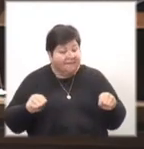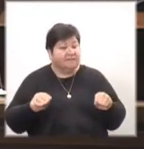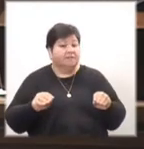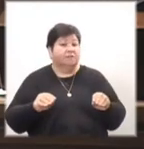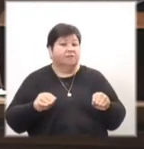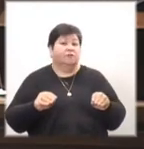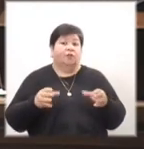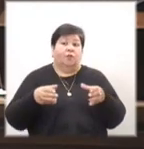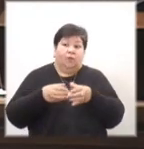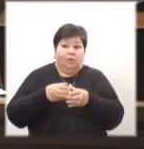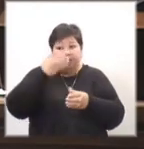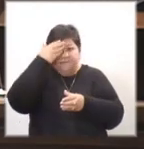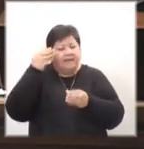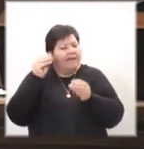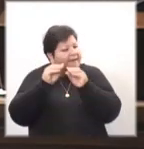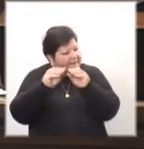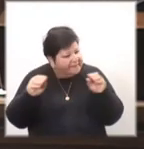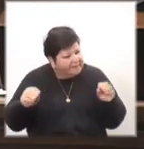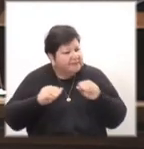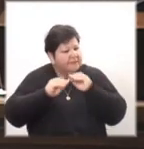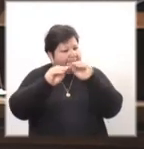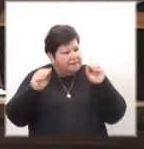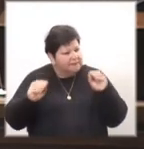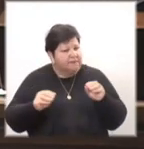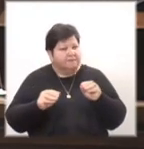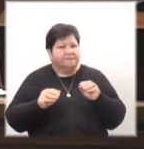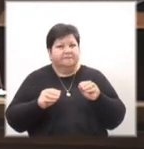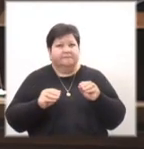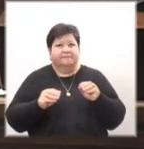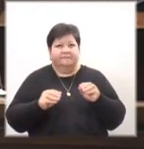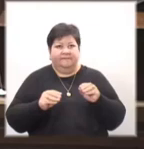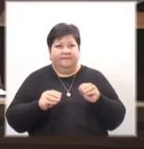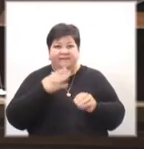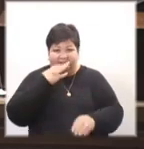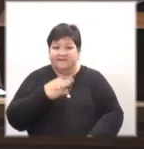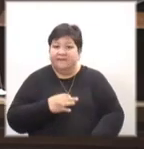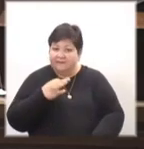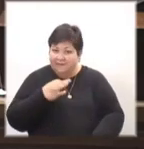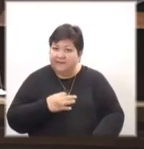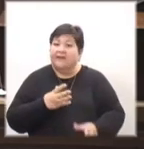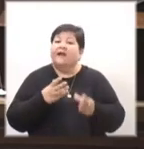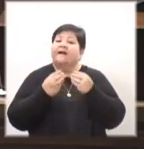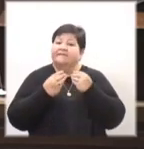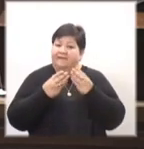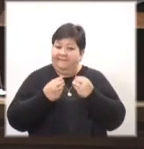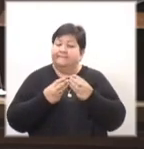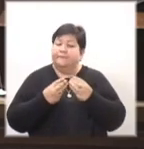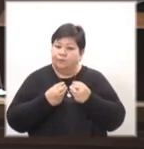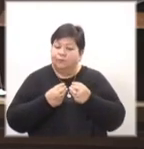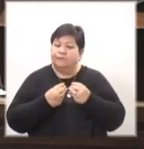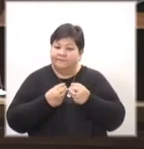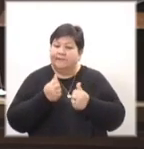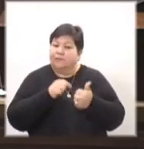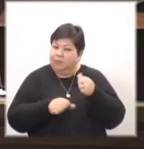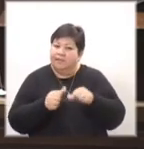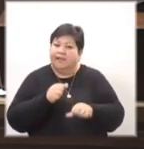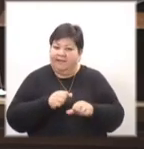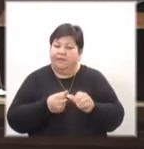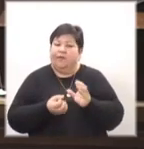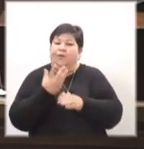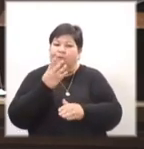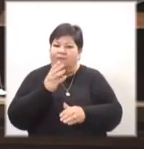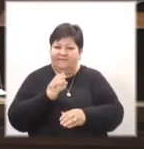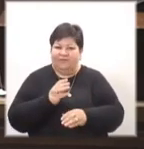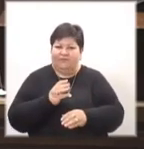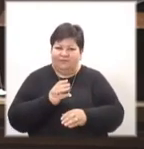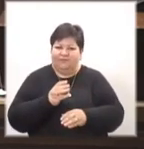nuestra bancada. Fuera de toda broma, teníamos varios que iban a ser alcanzados por lo que iban a ser los nuevos cincuentones